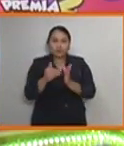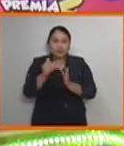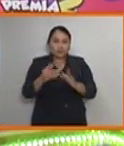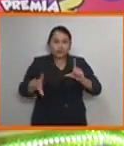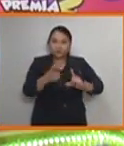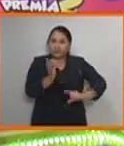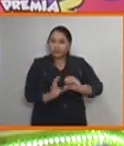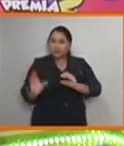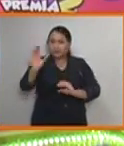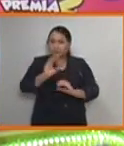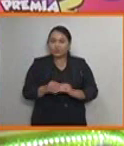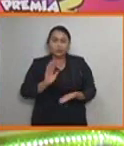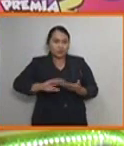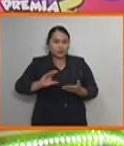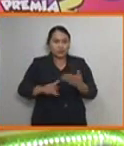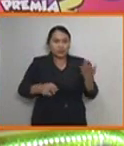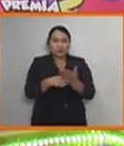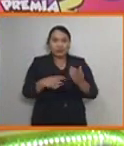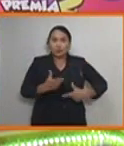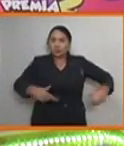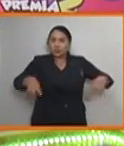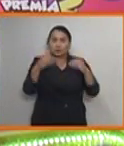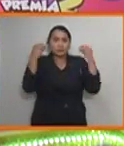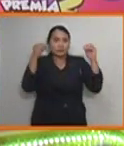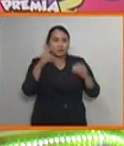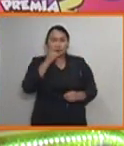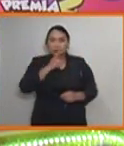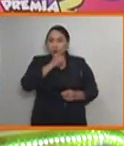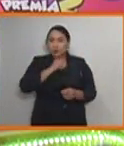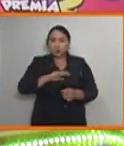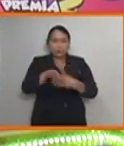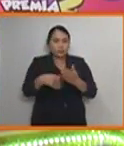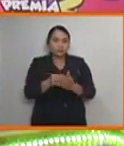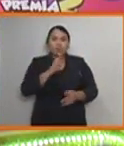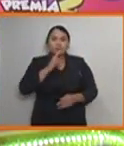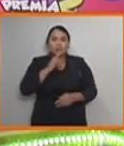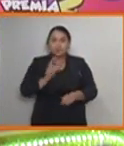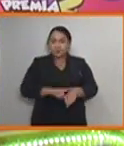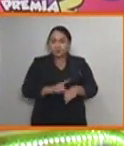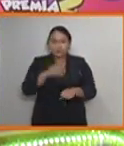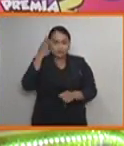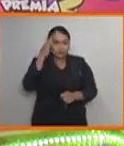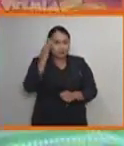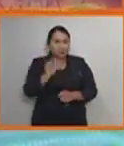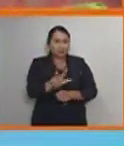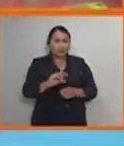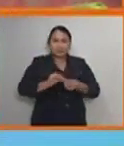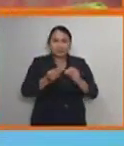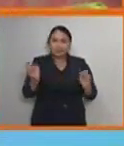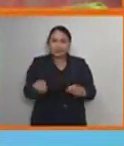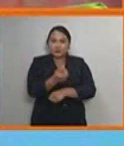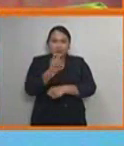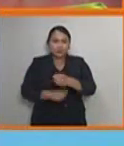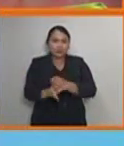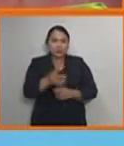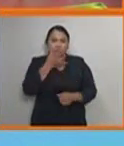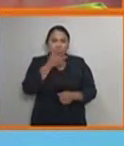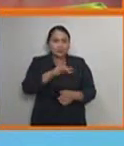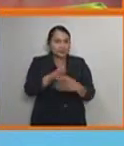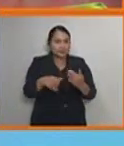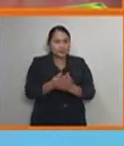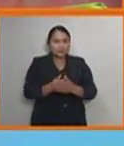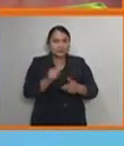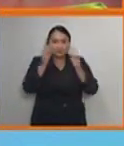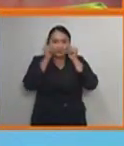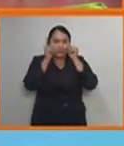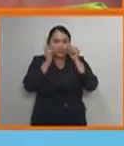doble. Adquiere tu boleto en cualquier punto de venta a nivel nacional. Ahora es momento de conocer los tres números afortunados para Pega 3. Suerte, primer número ganador,